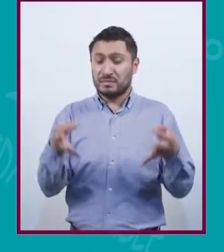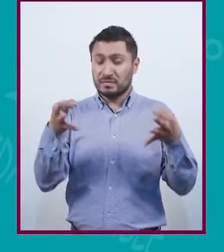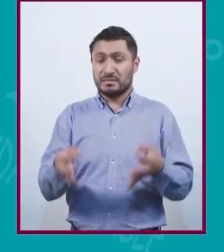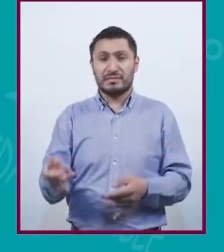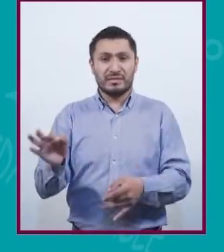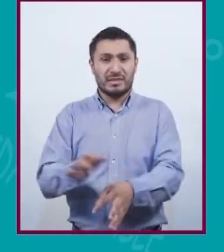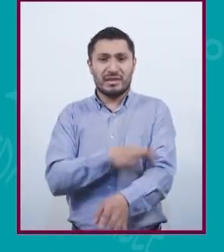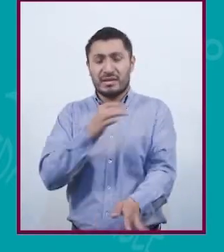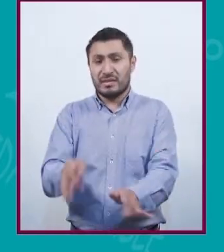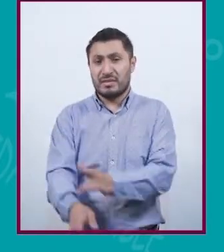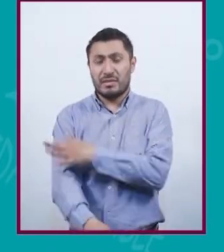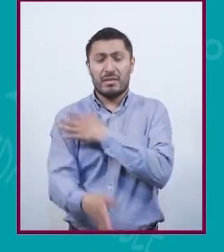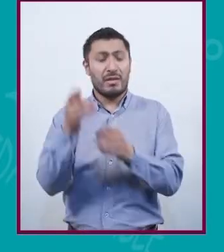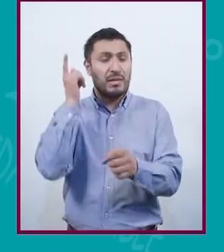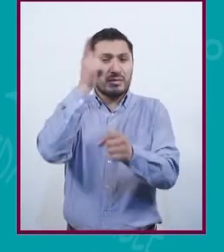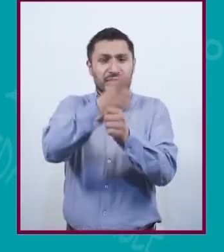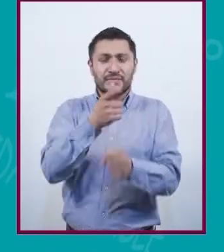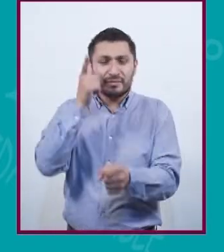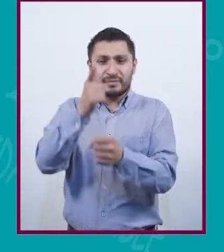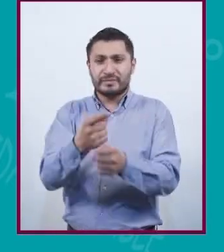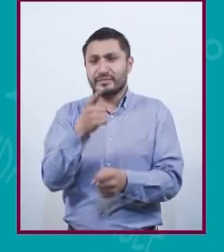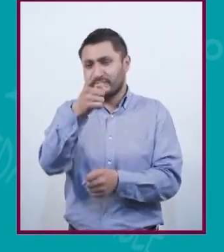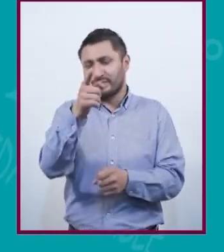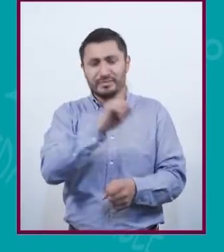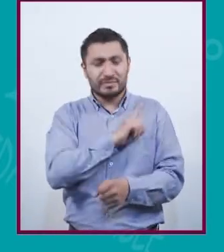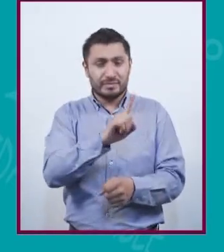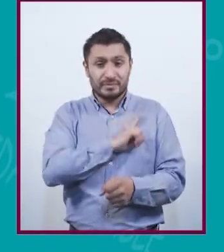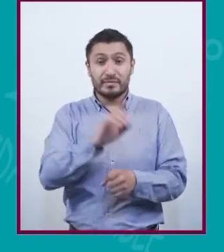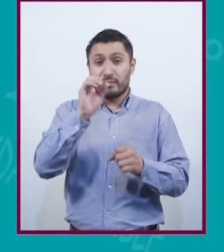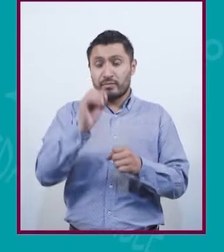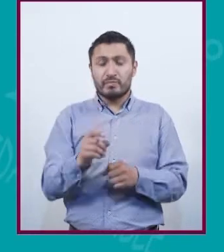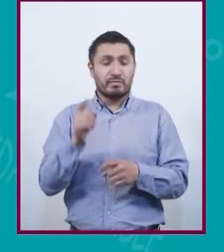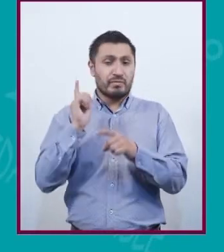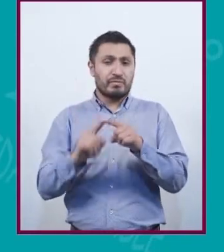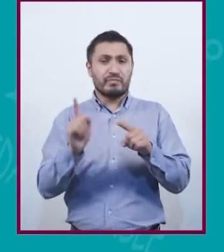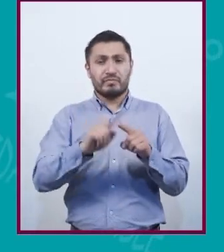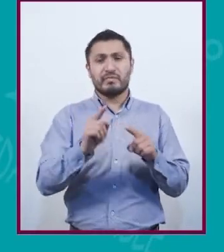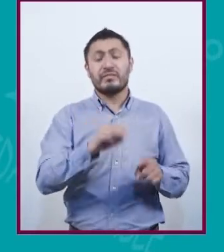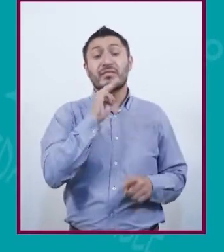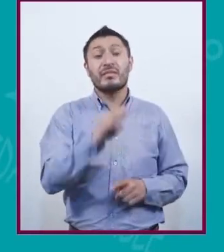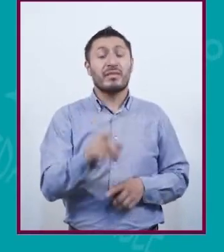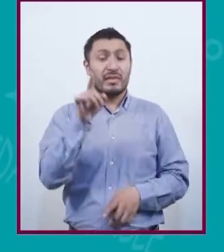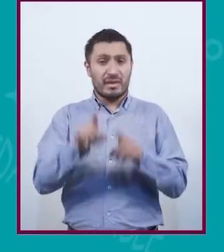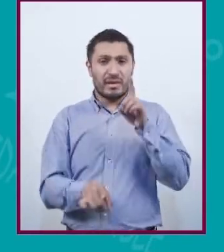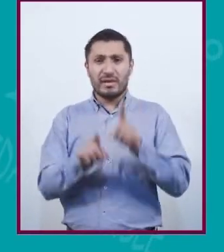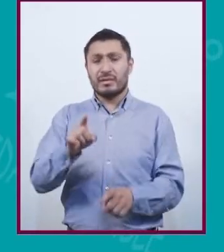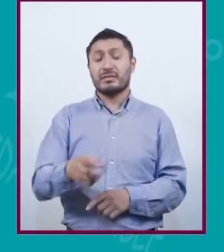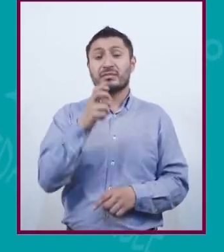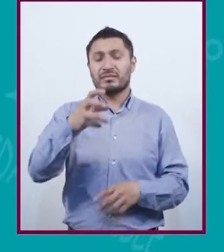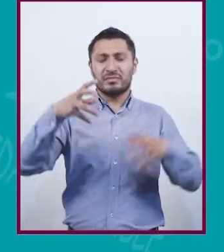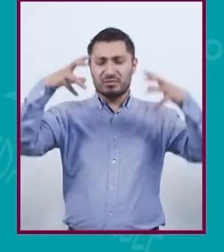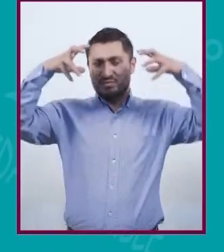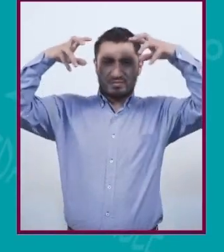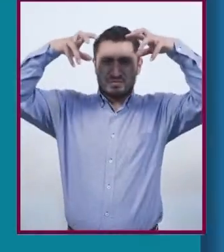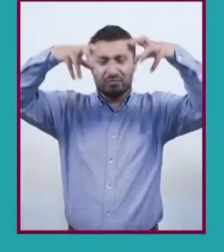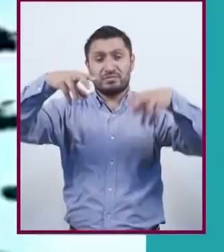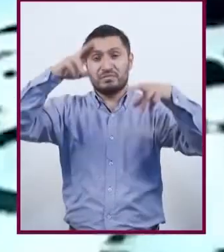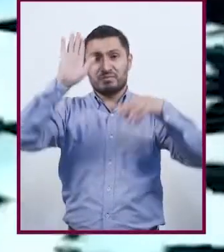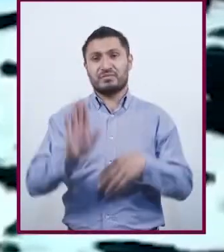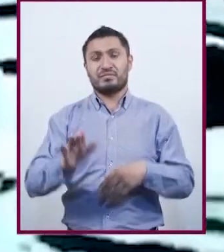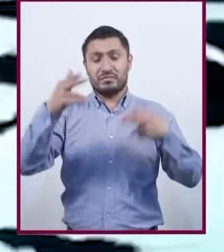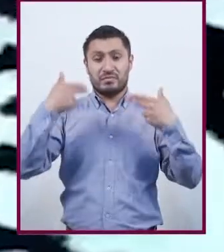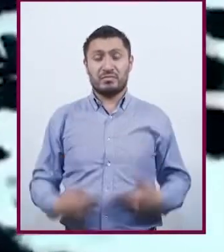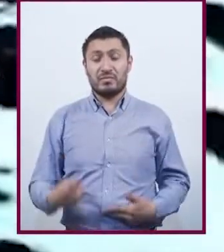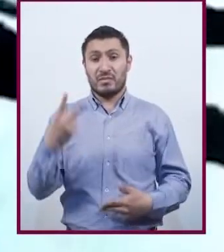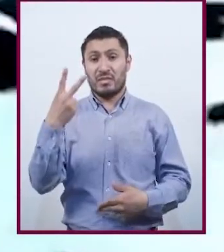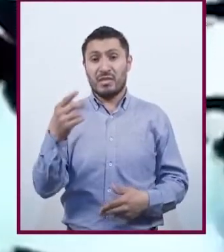mensaje profundo que es emocionante ir descubriendo por uno mismo. O varios mensajes, depende. Este monstruo que